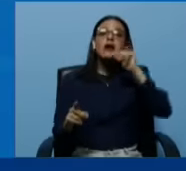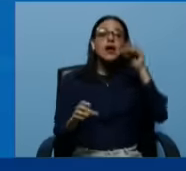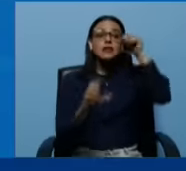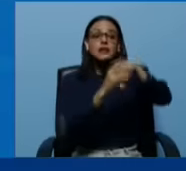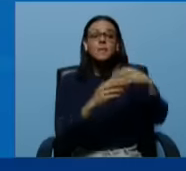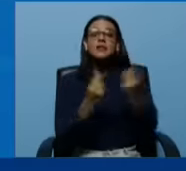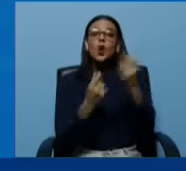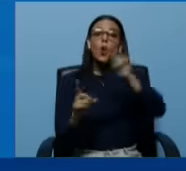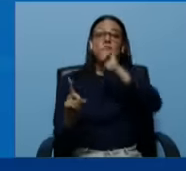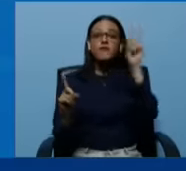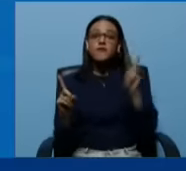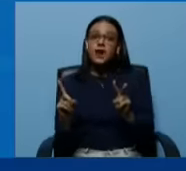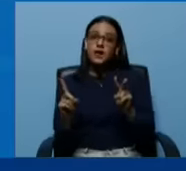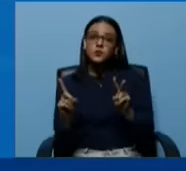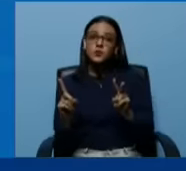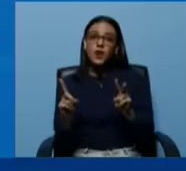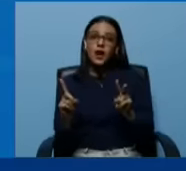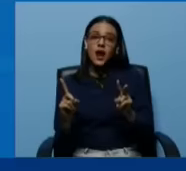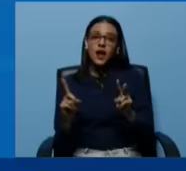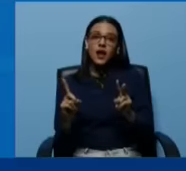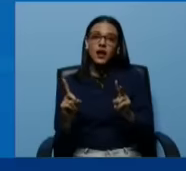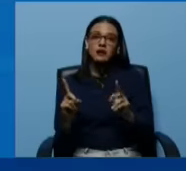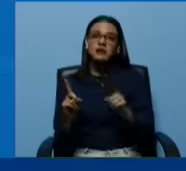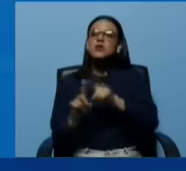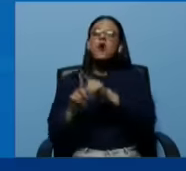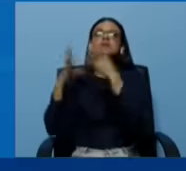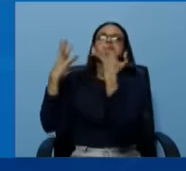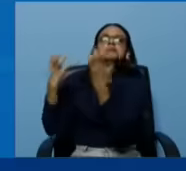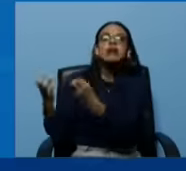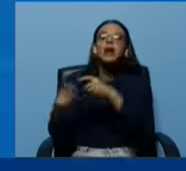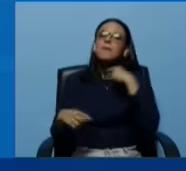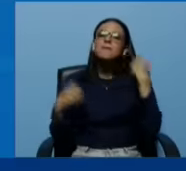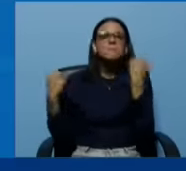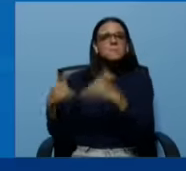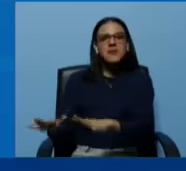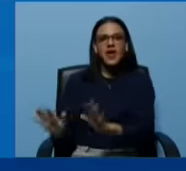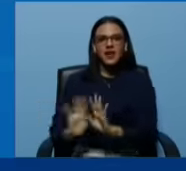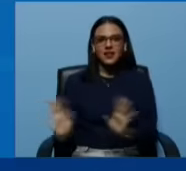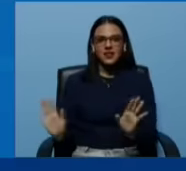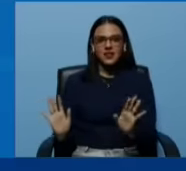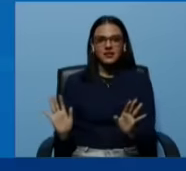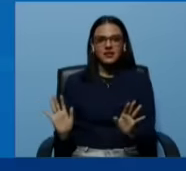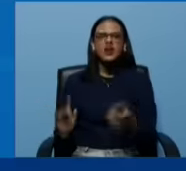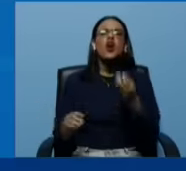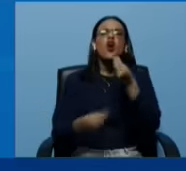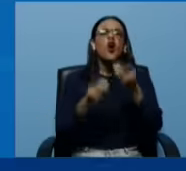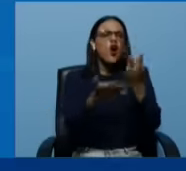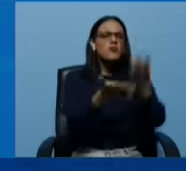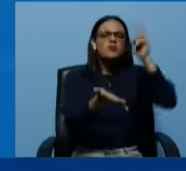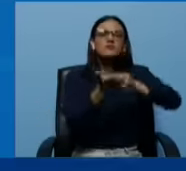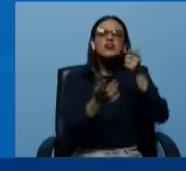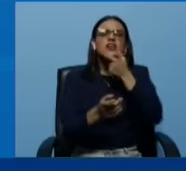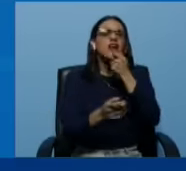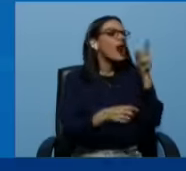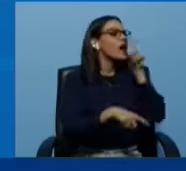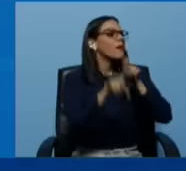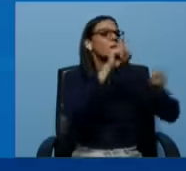Venezuela, se seca. No sé cómo se dice en inglés. ¿Ah?